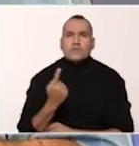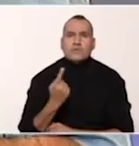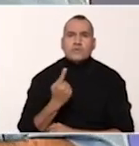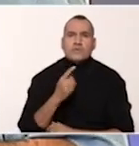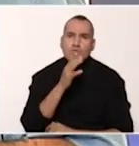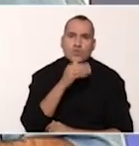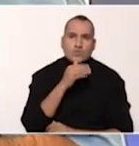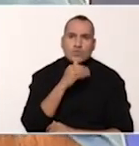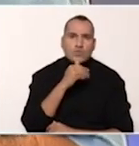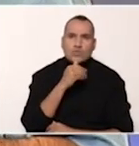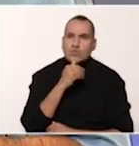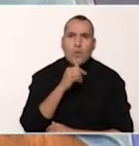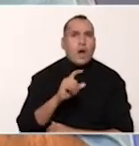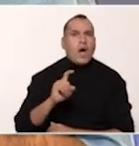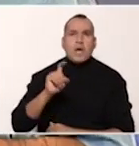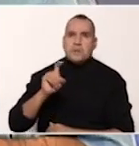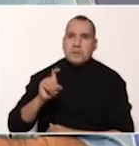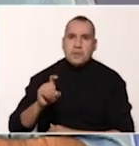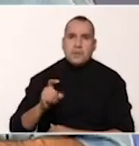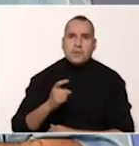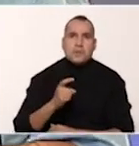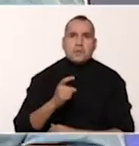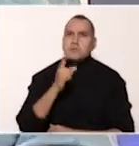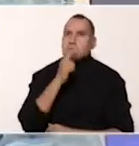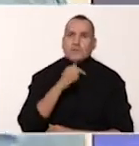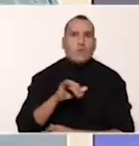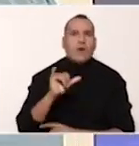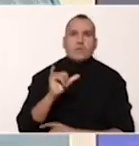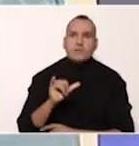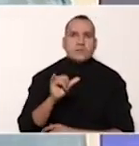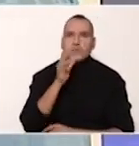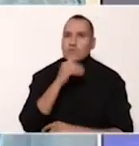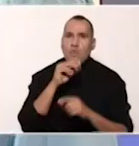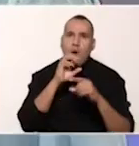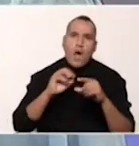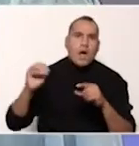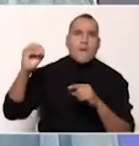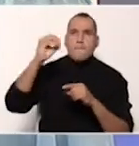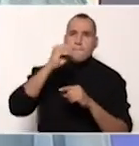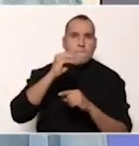no tiene variable, no tiene exponente también.